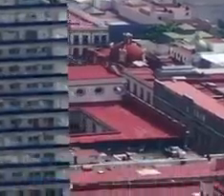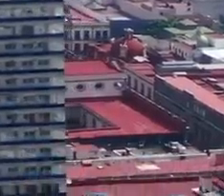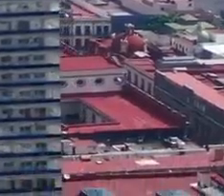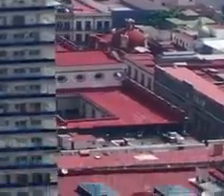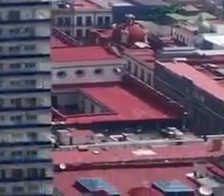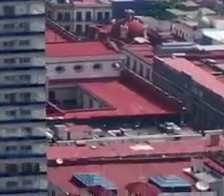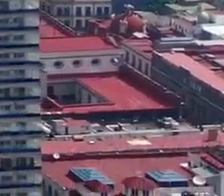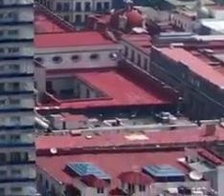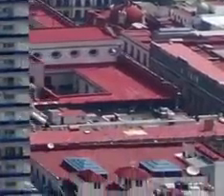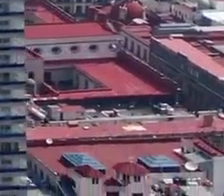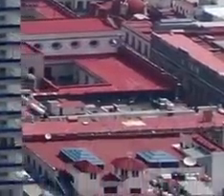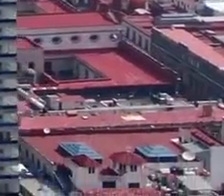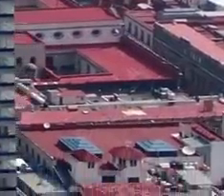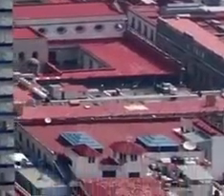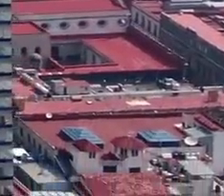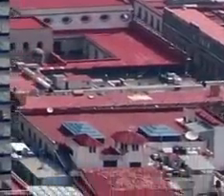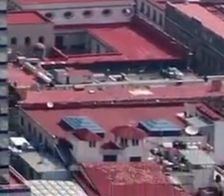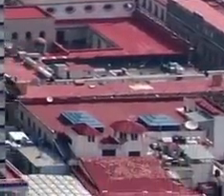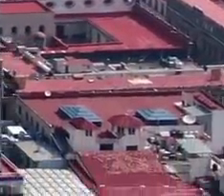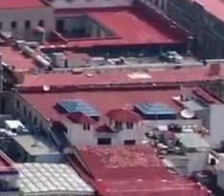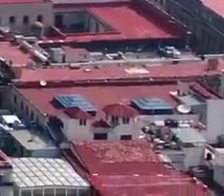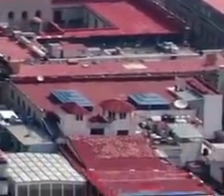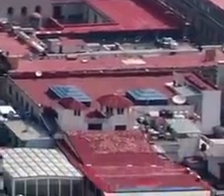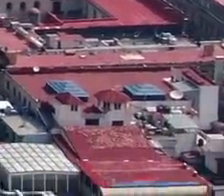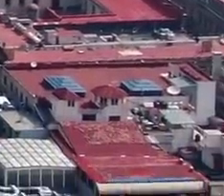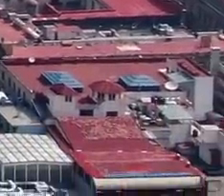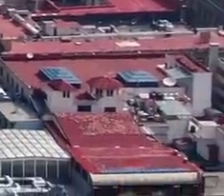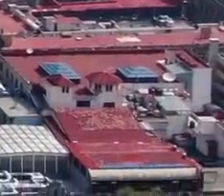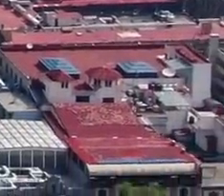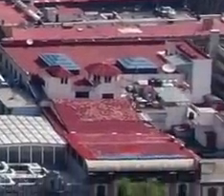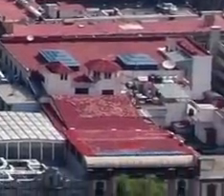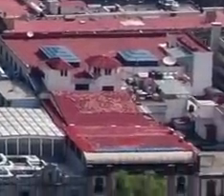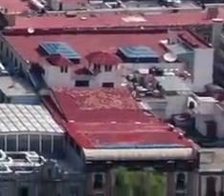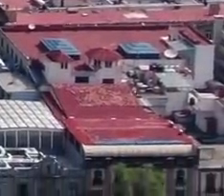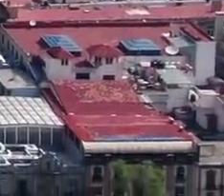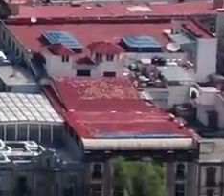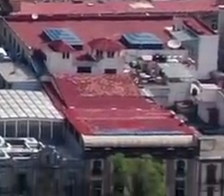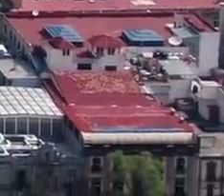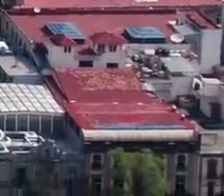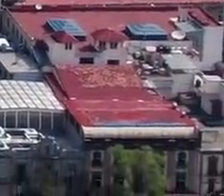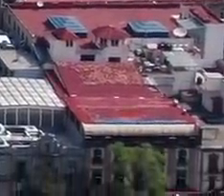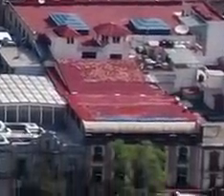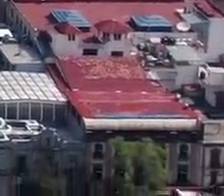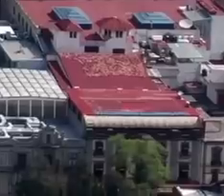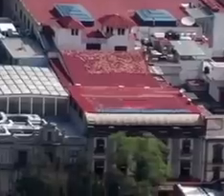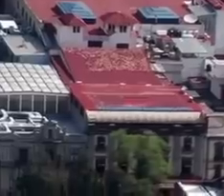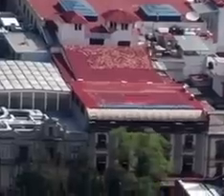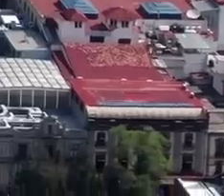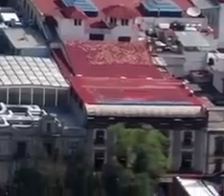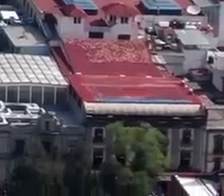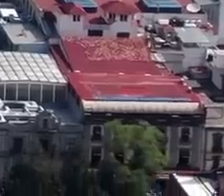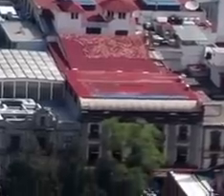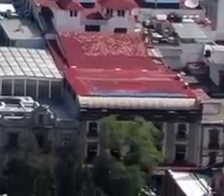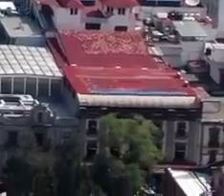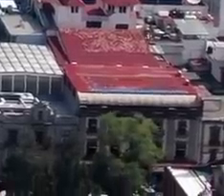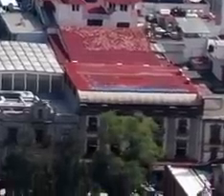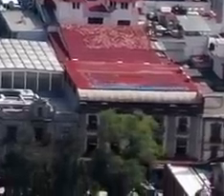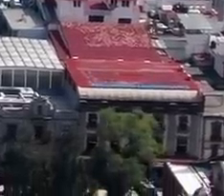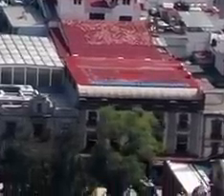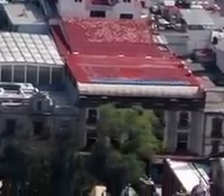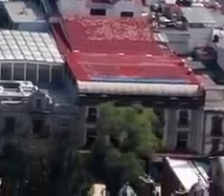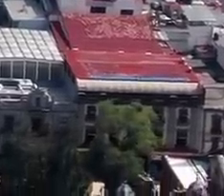ganarle a Rusia. Ahora veamos la forma como anunciaron este gran evento.